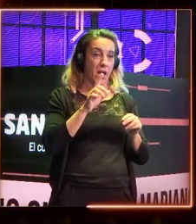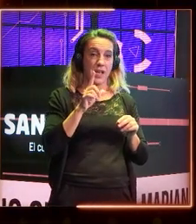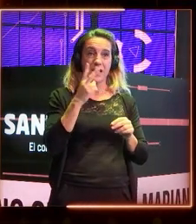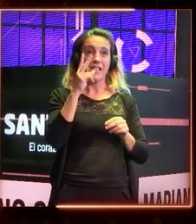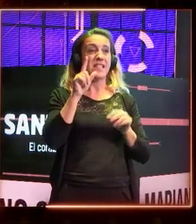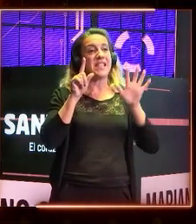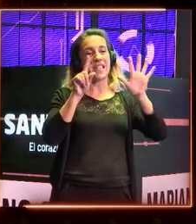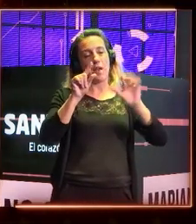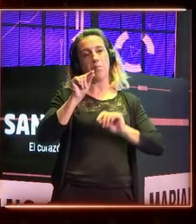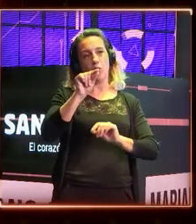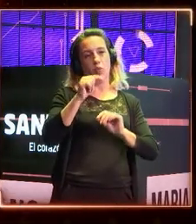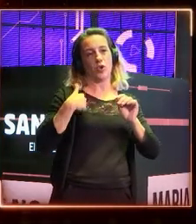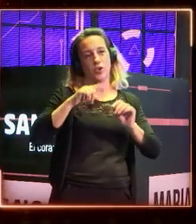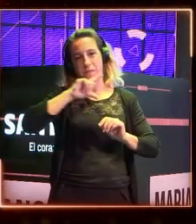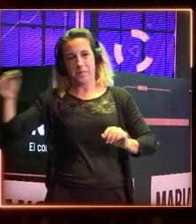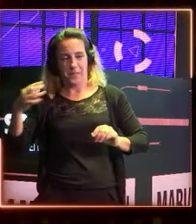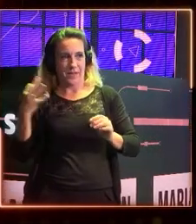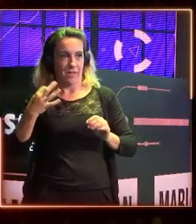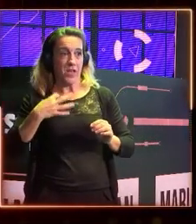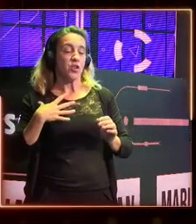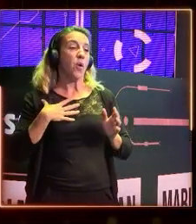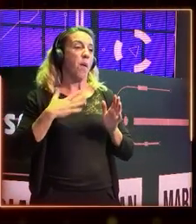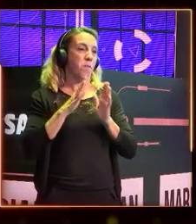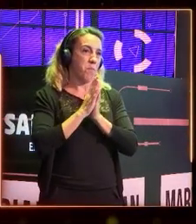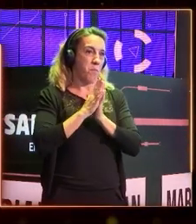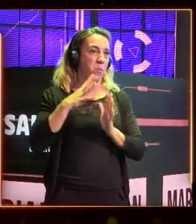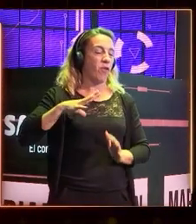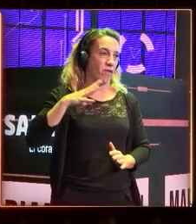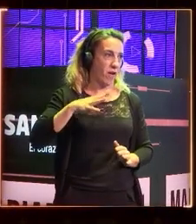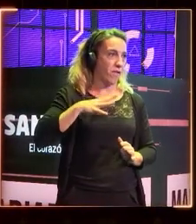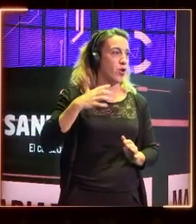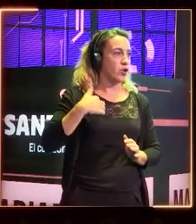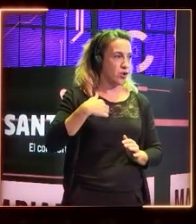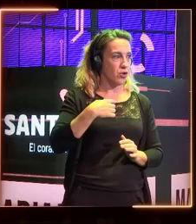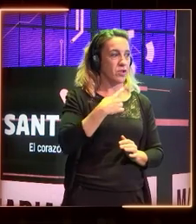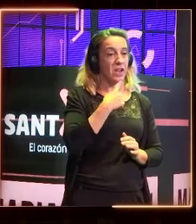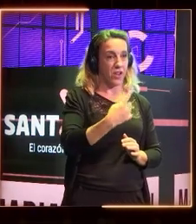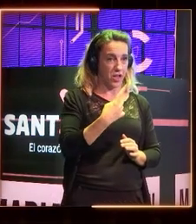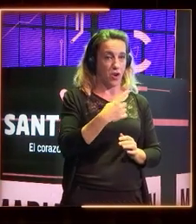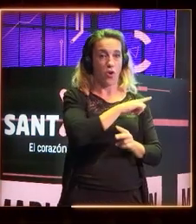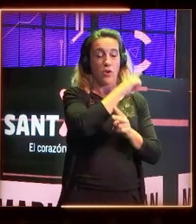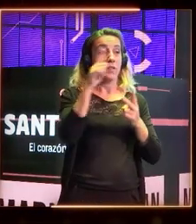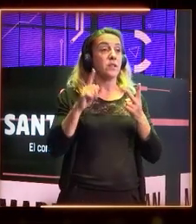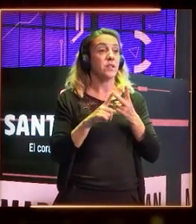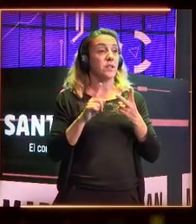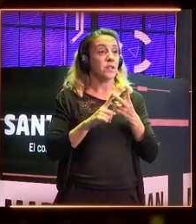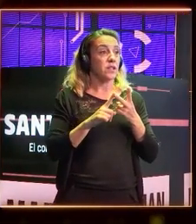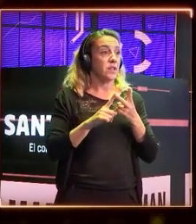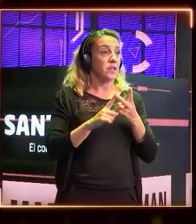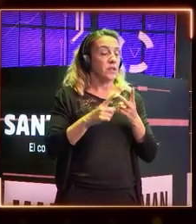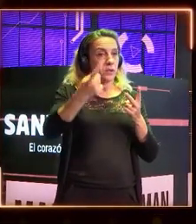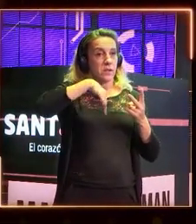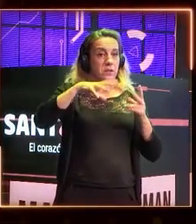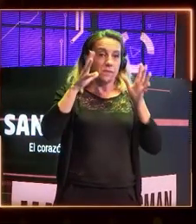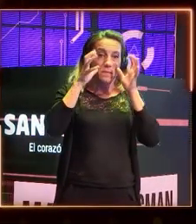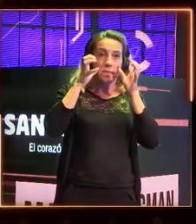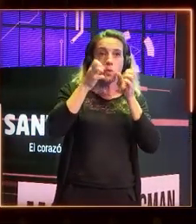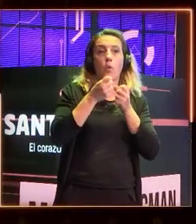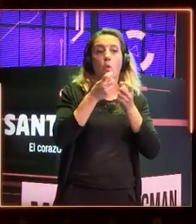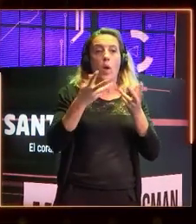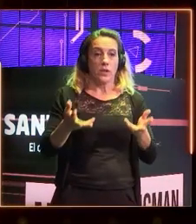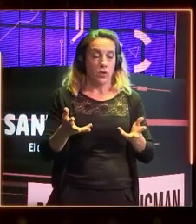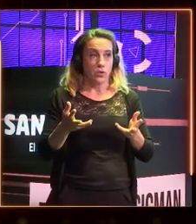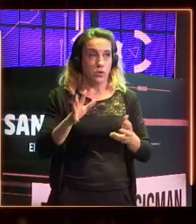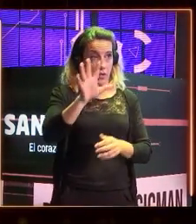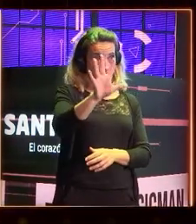Entonces por favor encarecidamente se los digo ahora porque sé que eso funciona segunda regla Cuántos sentidos tenemos Cuántos sentidos